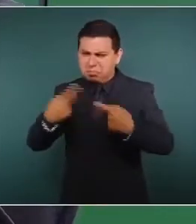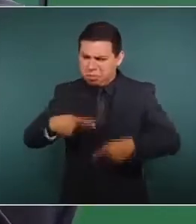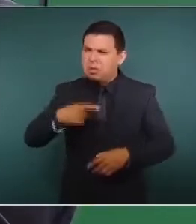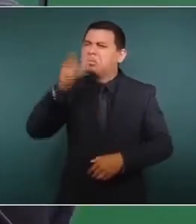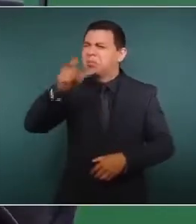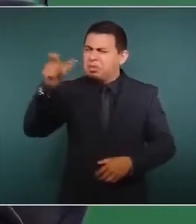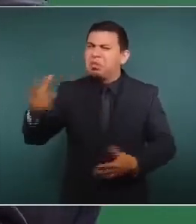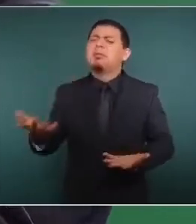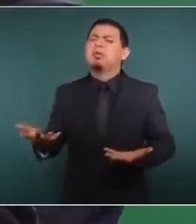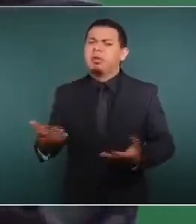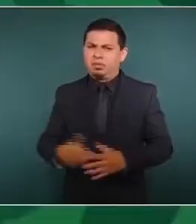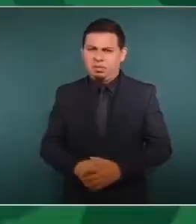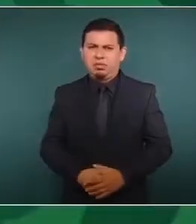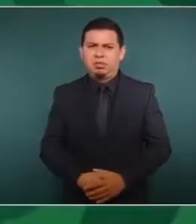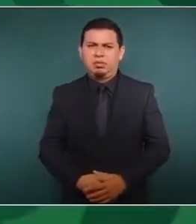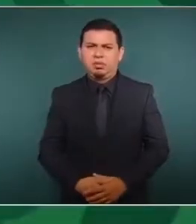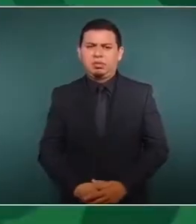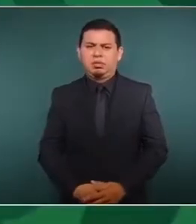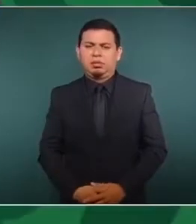una cosa son los